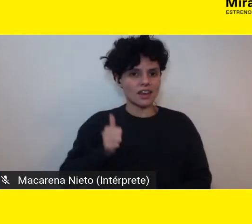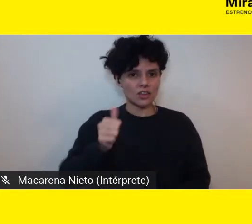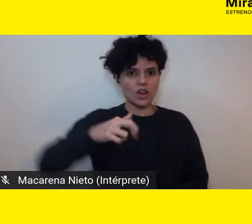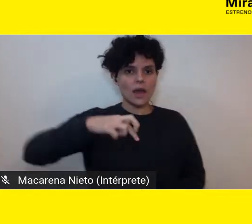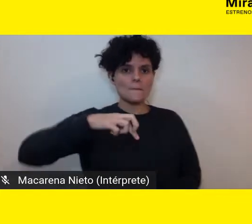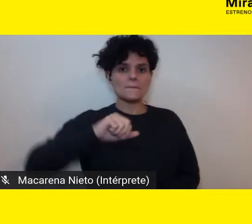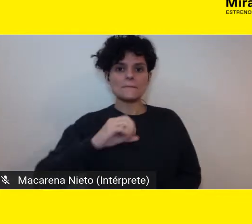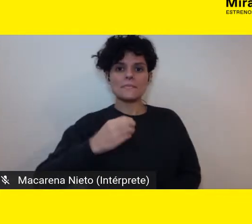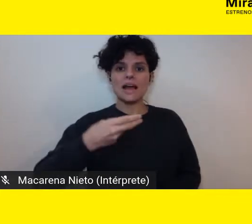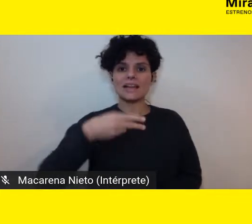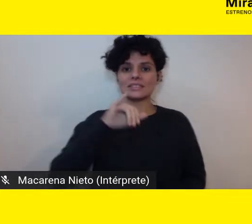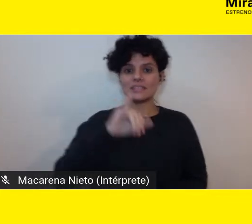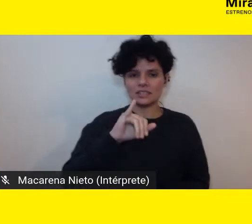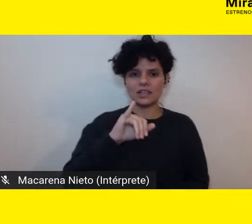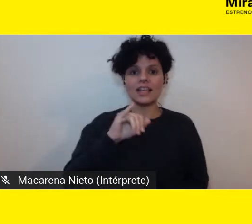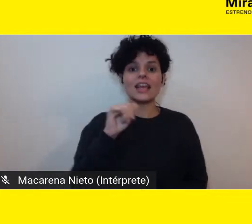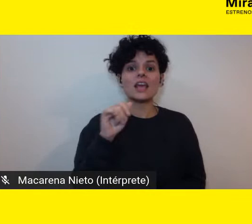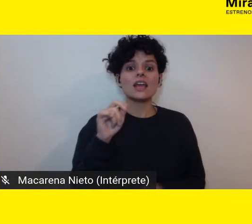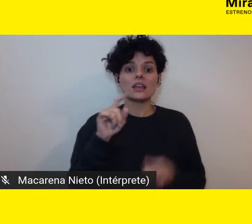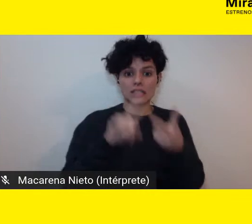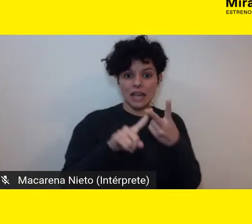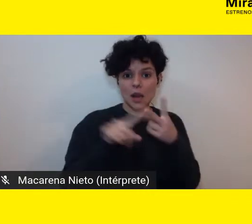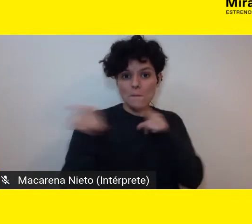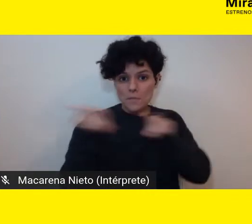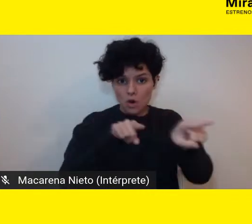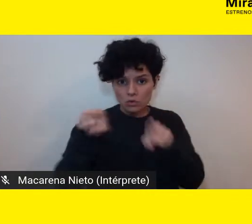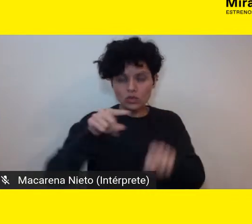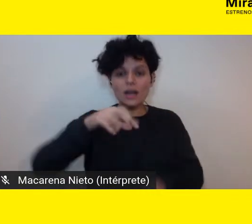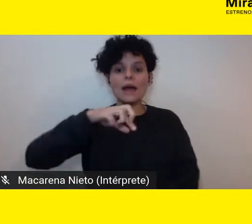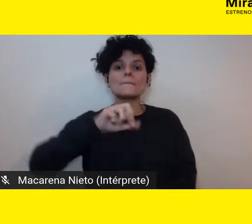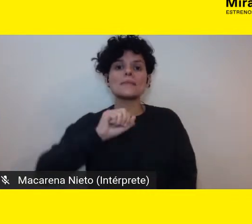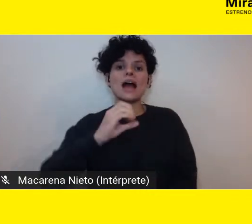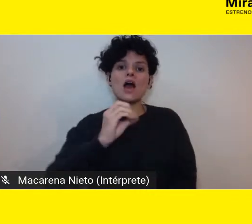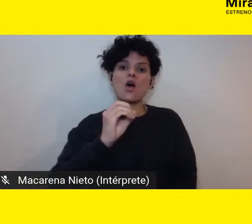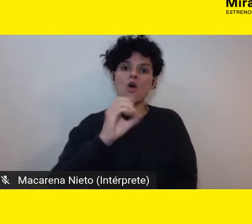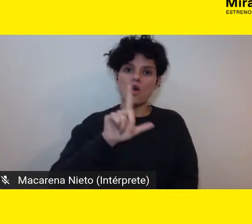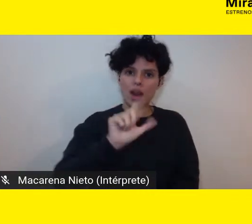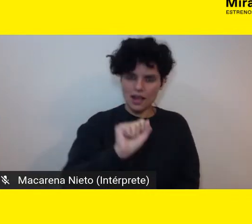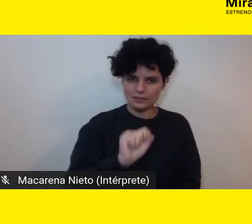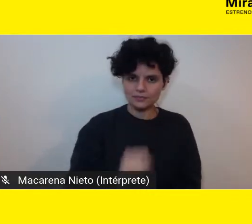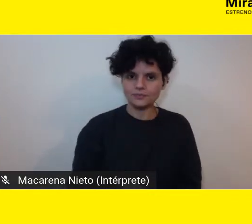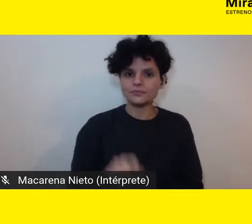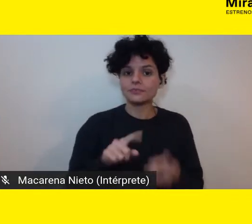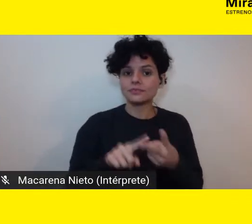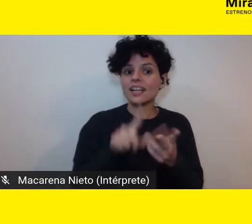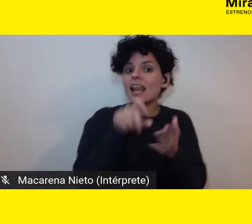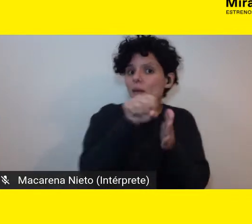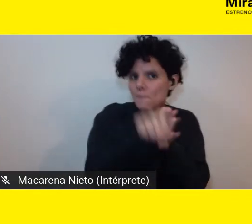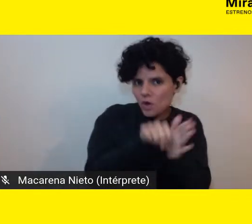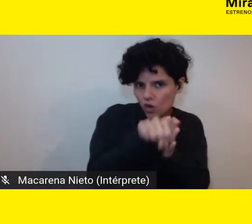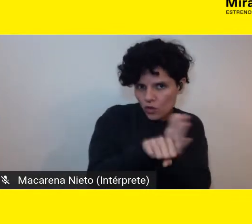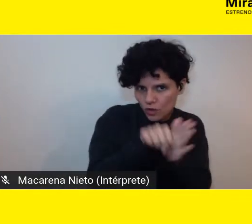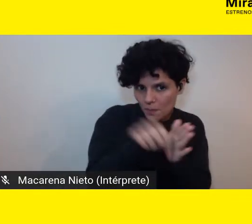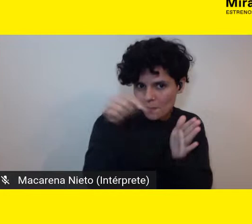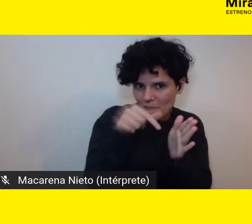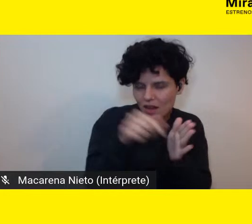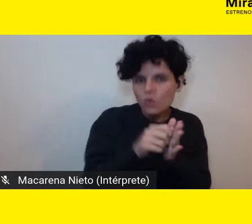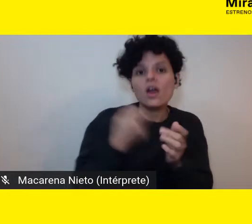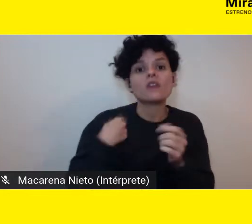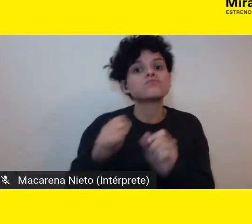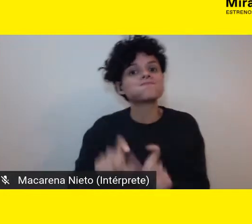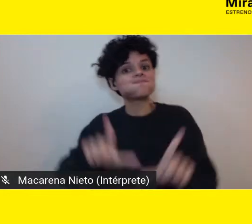producida por Paola Castillo. Es una película protagonizada, como les contaba, por